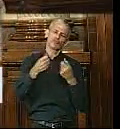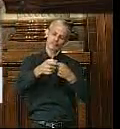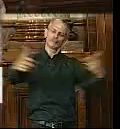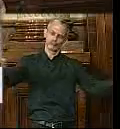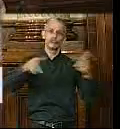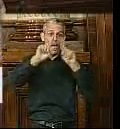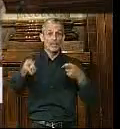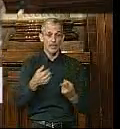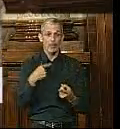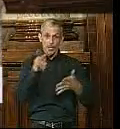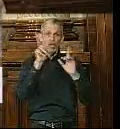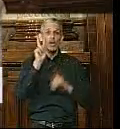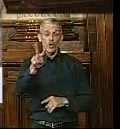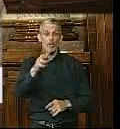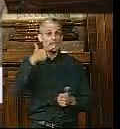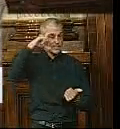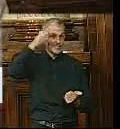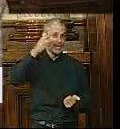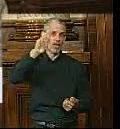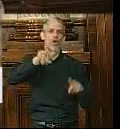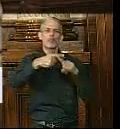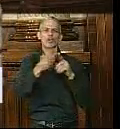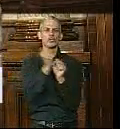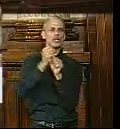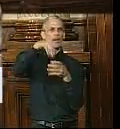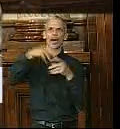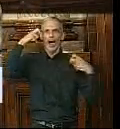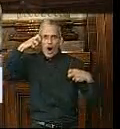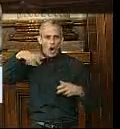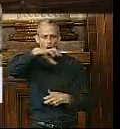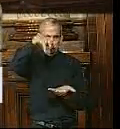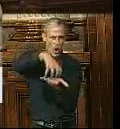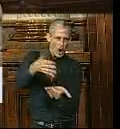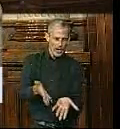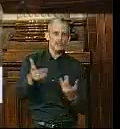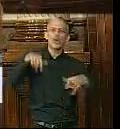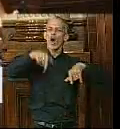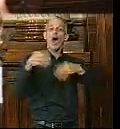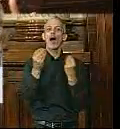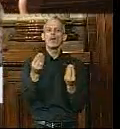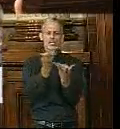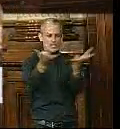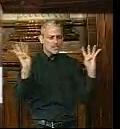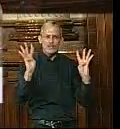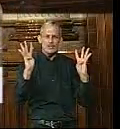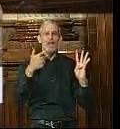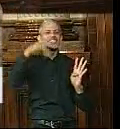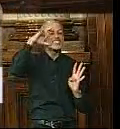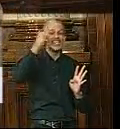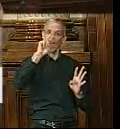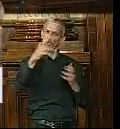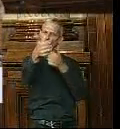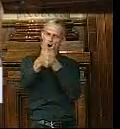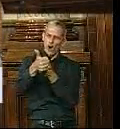también en particular lo ven los senadores y las senadoras de la casa. Entonces, Silvana, si vos tuvieras en este momento una audiencia con cualquier senador, con